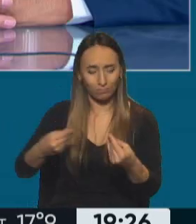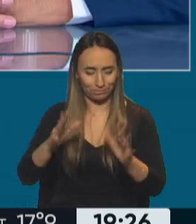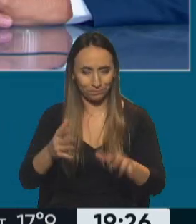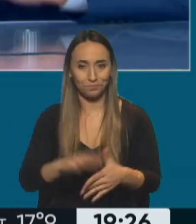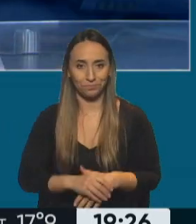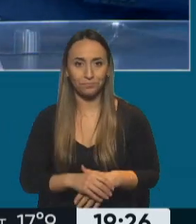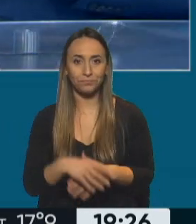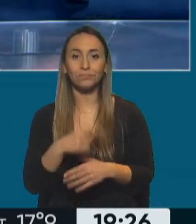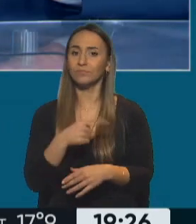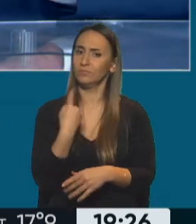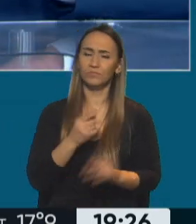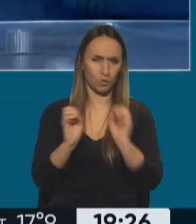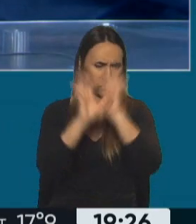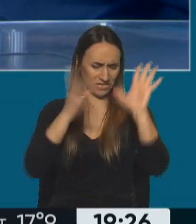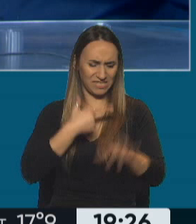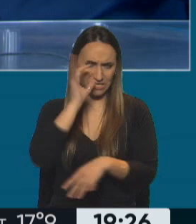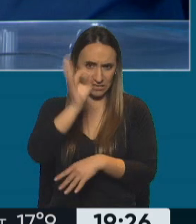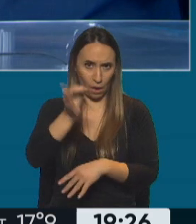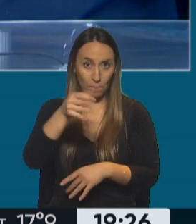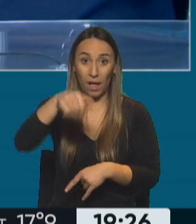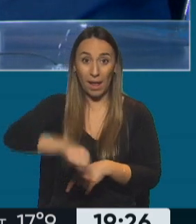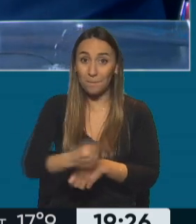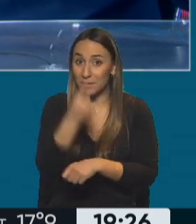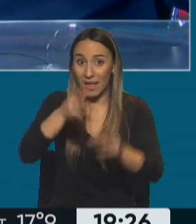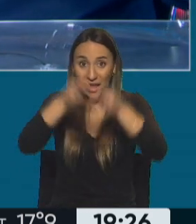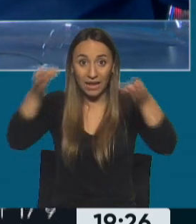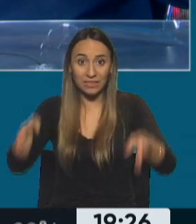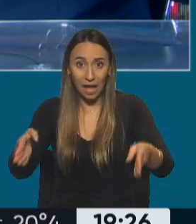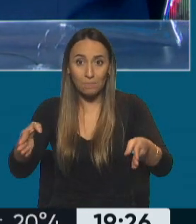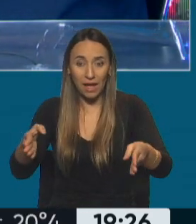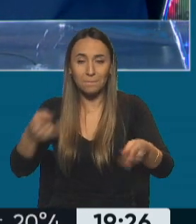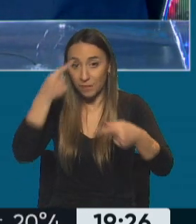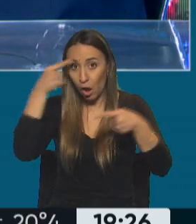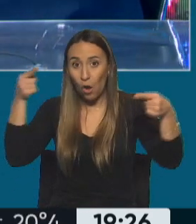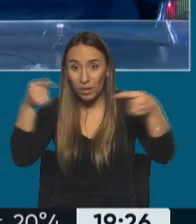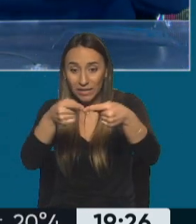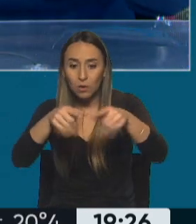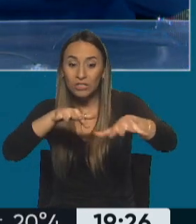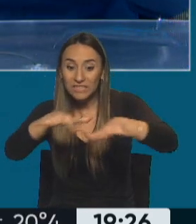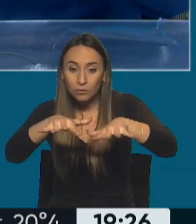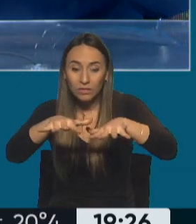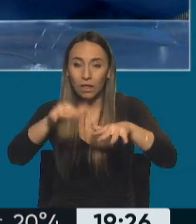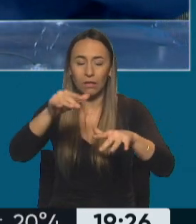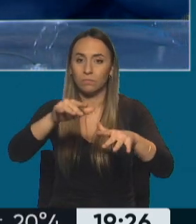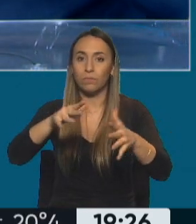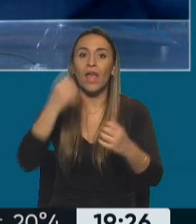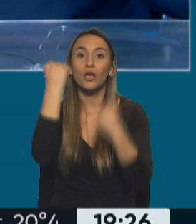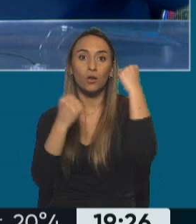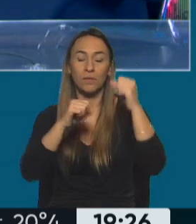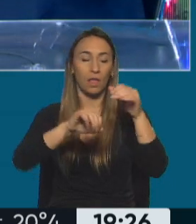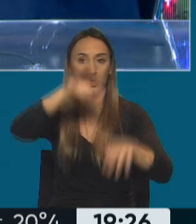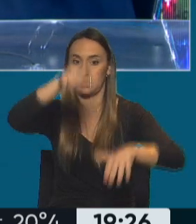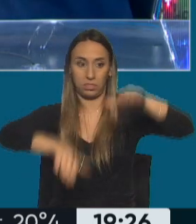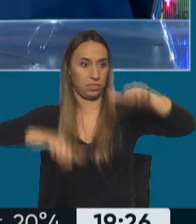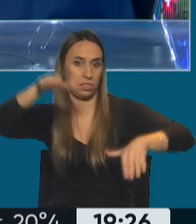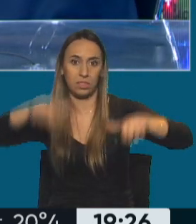estas medidas que se están tomando, primera etapa es estabilizar las variables, tratar de calmar la economía. Por